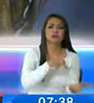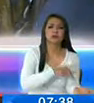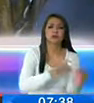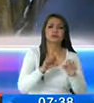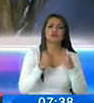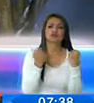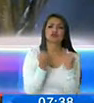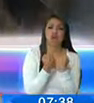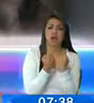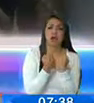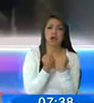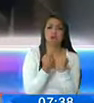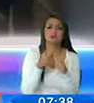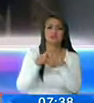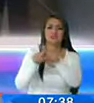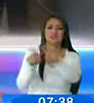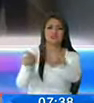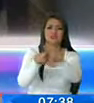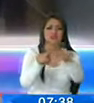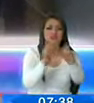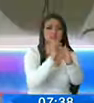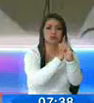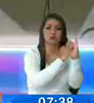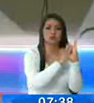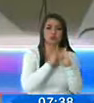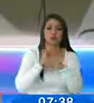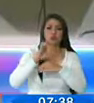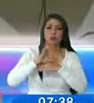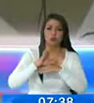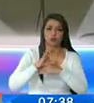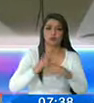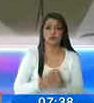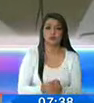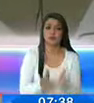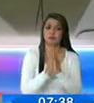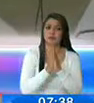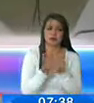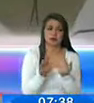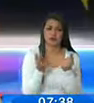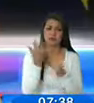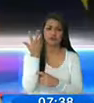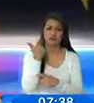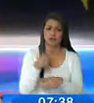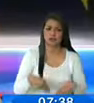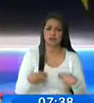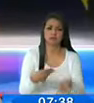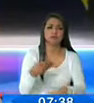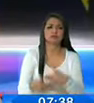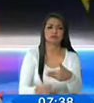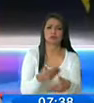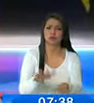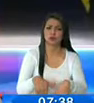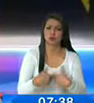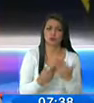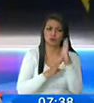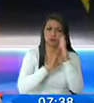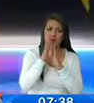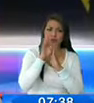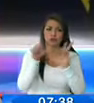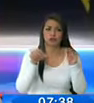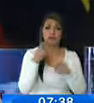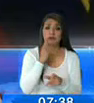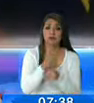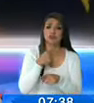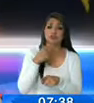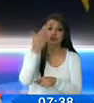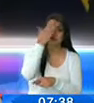sociales que llevan adelante las diferentes carteras de Estado. Exigió fechas para presentar los avances. Yo sé que todas están trabajando,